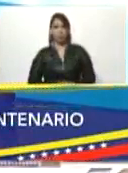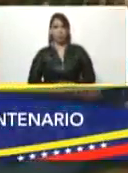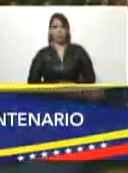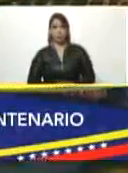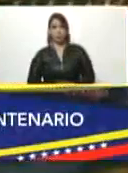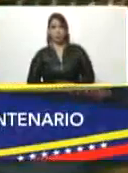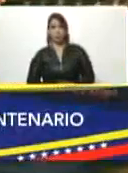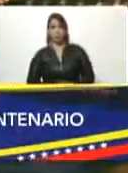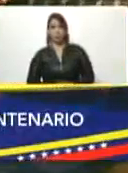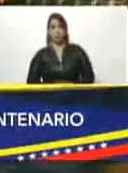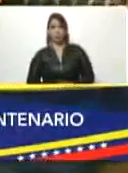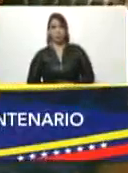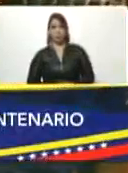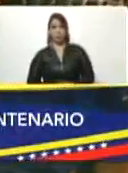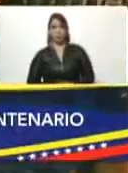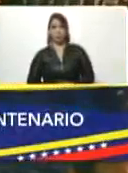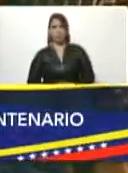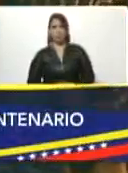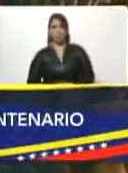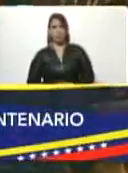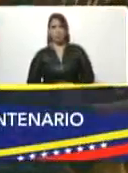exclusión.